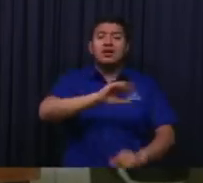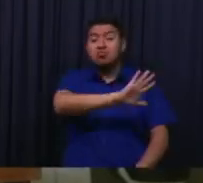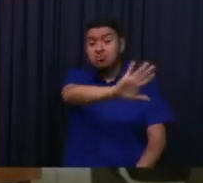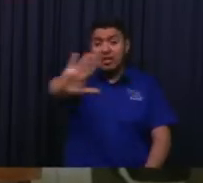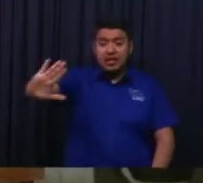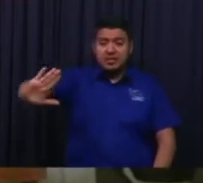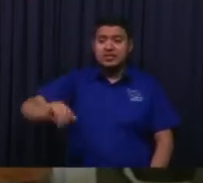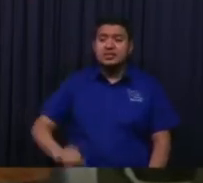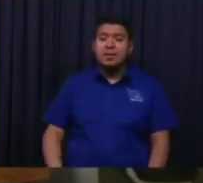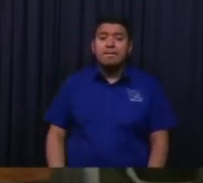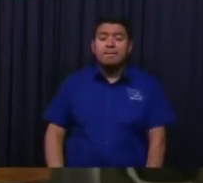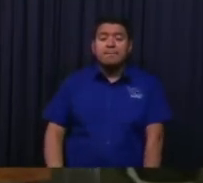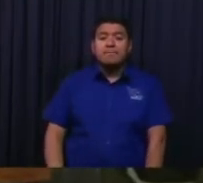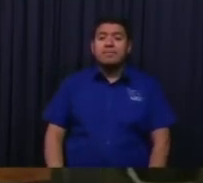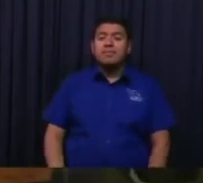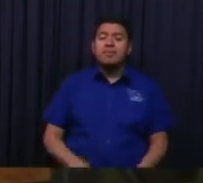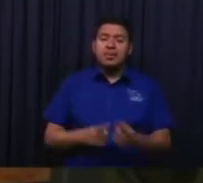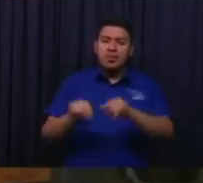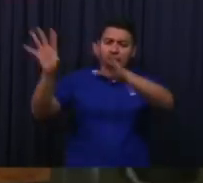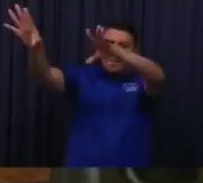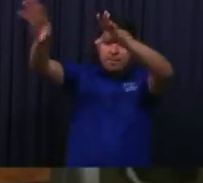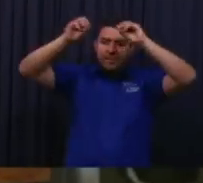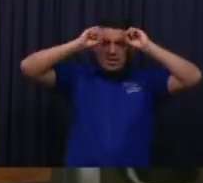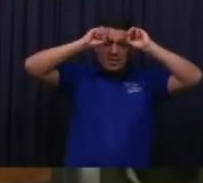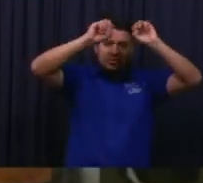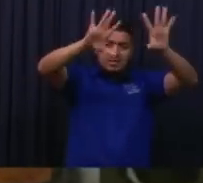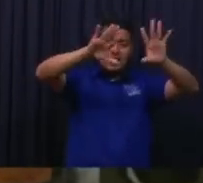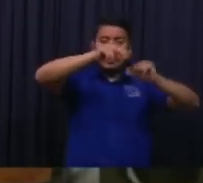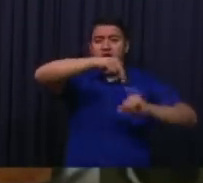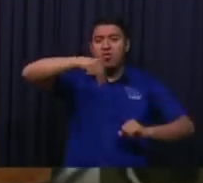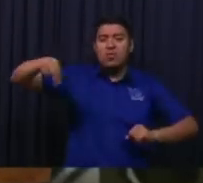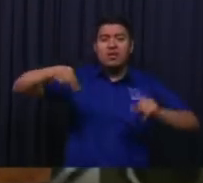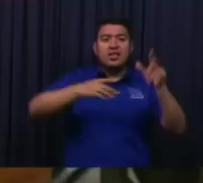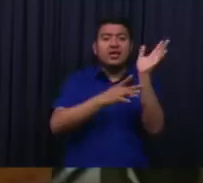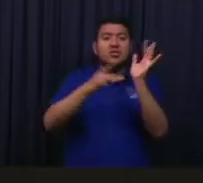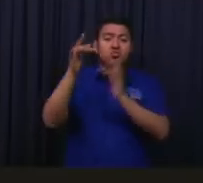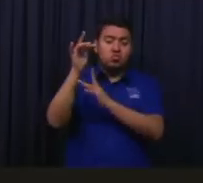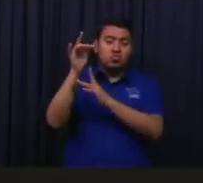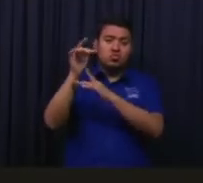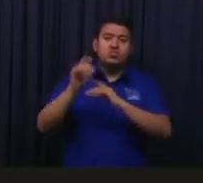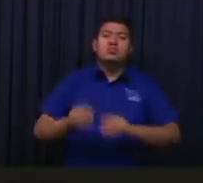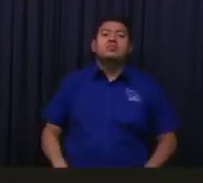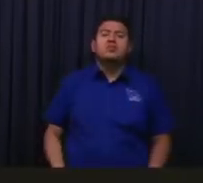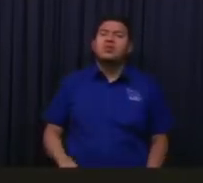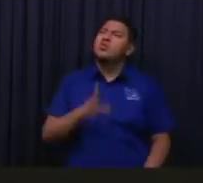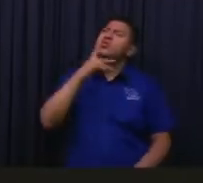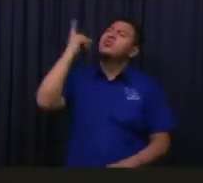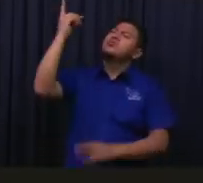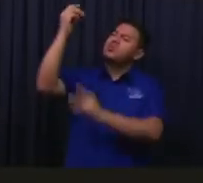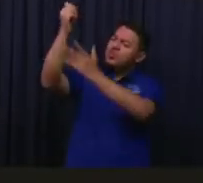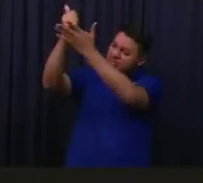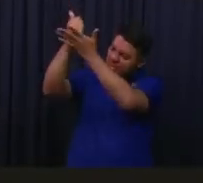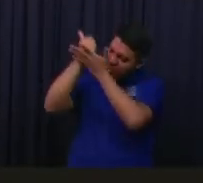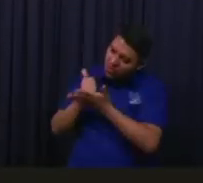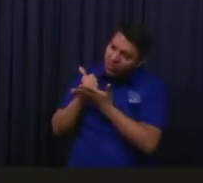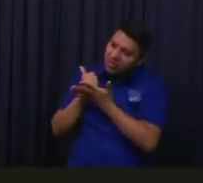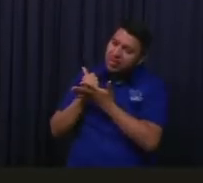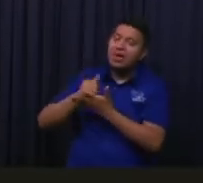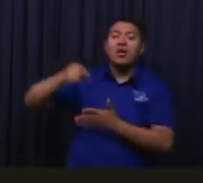pero vamos a ministrar hoy en el nombre de Jesús. que Dios nos ayude